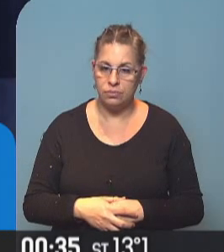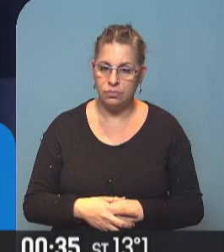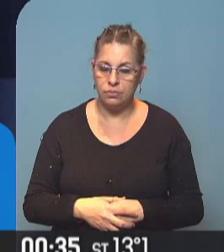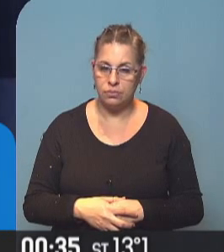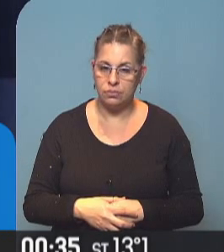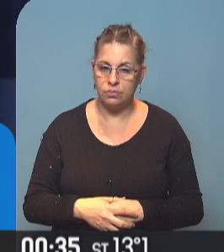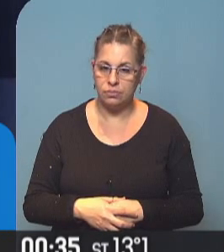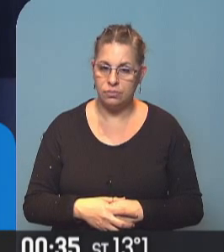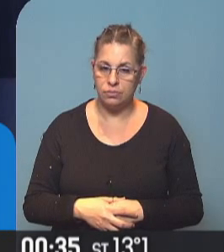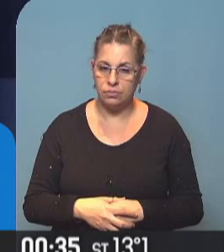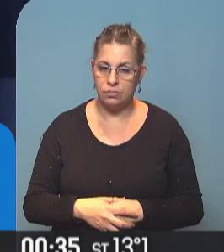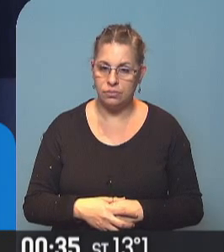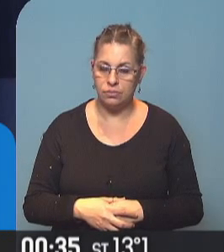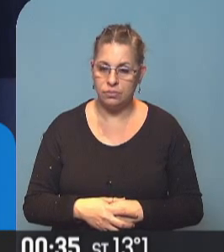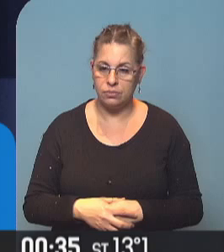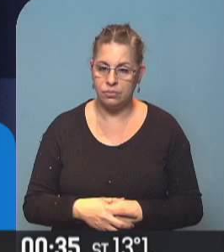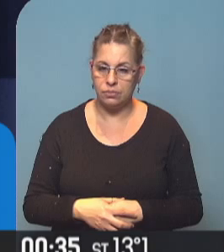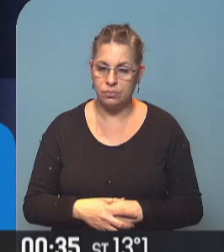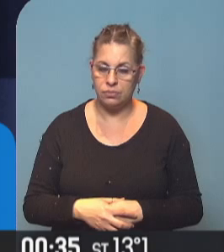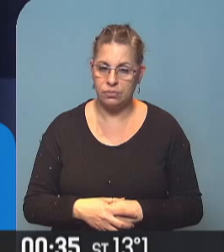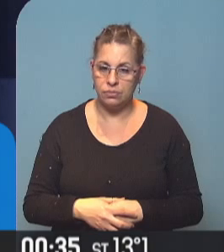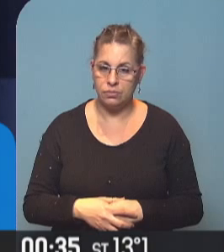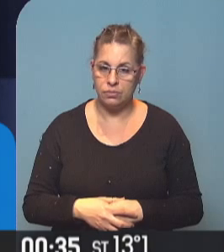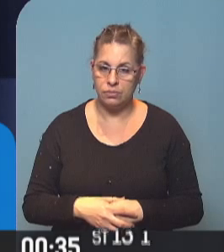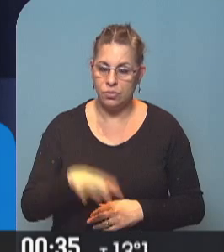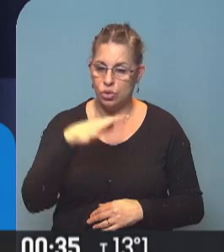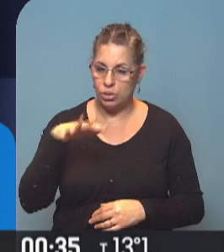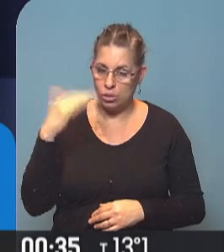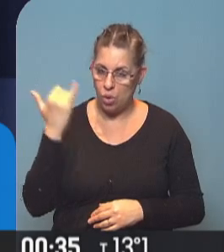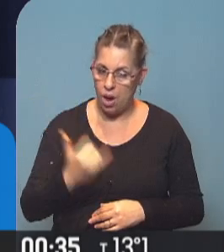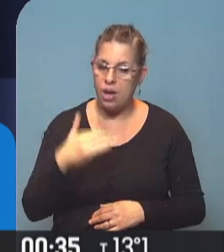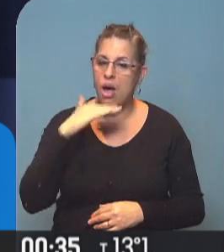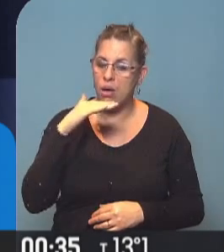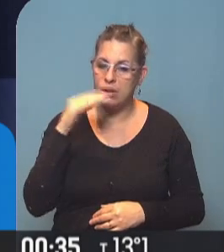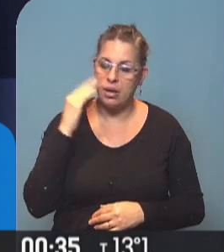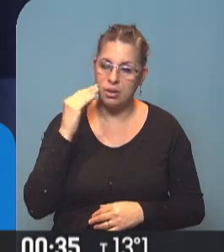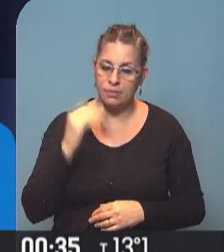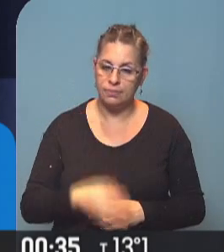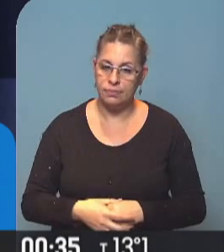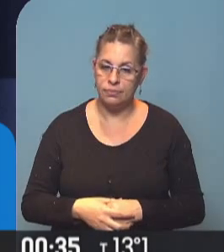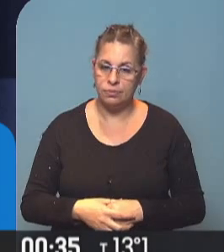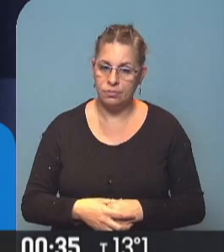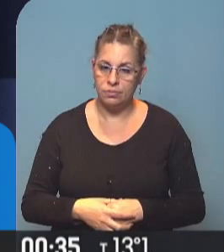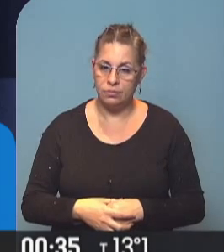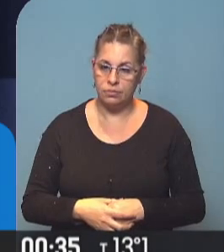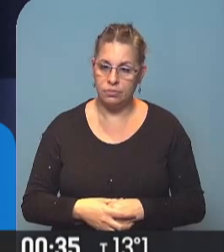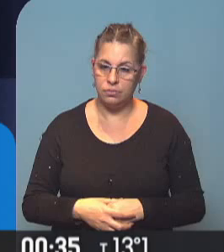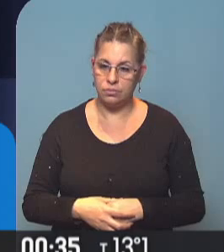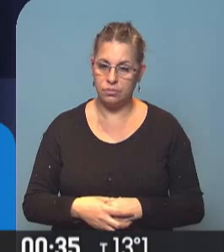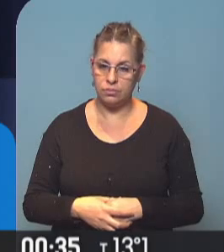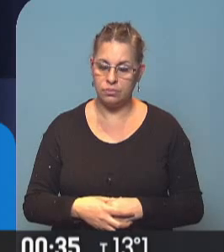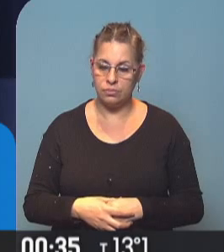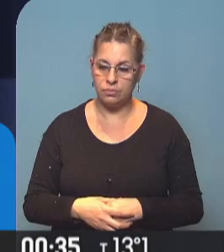2012 and essentially provided a legal status for recipients for a renewable 2-year term,